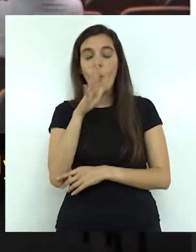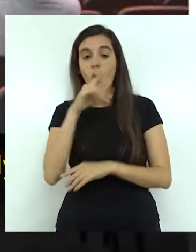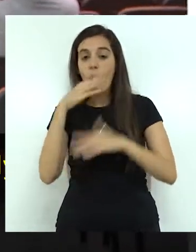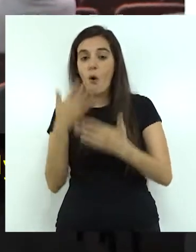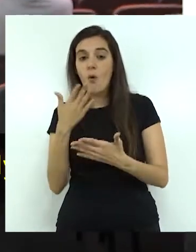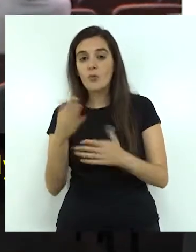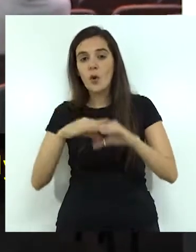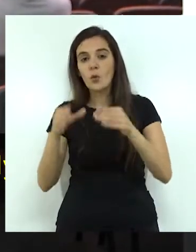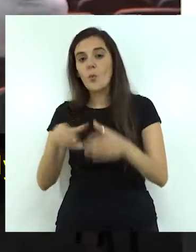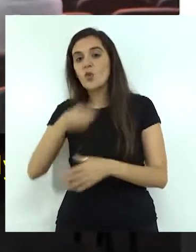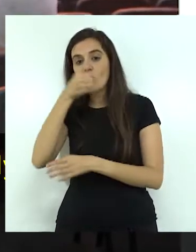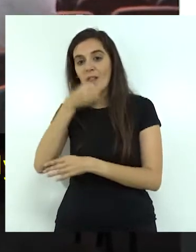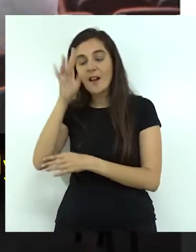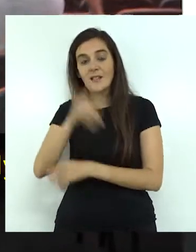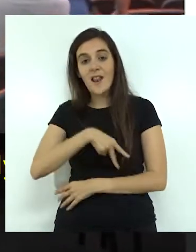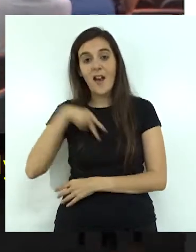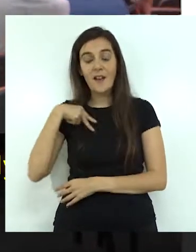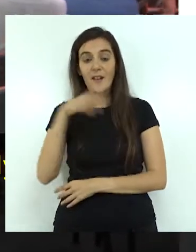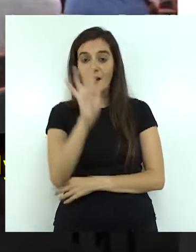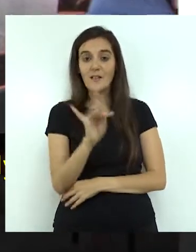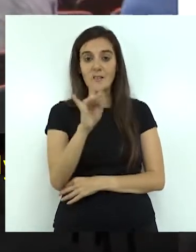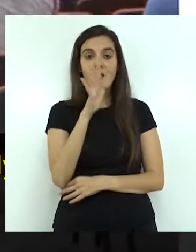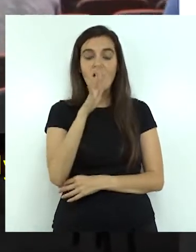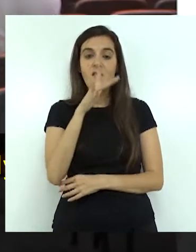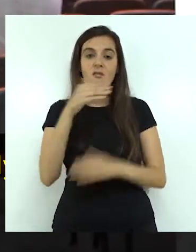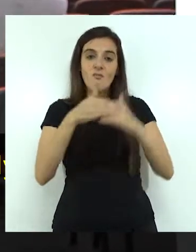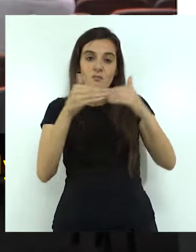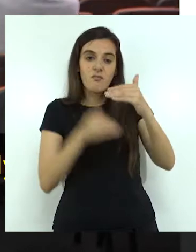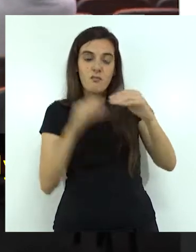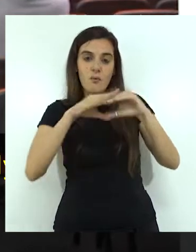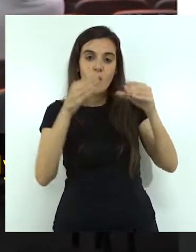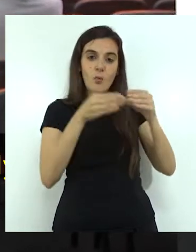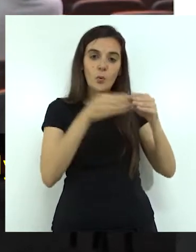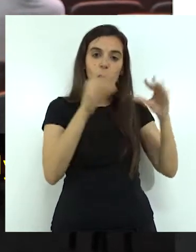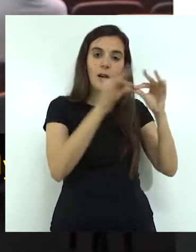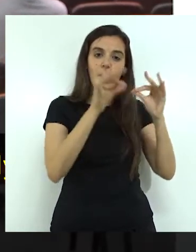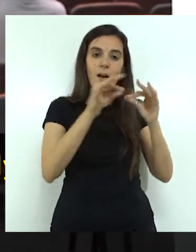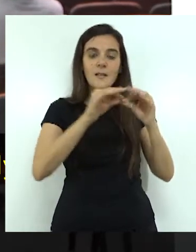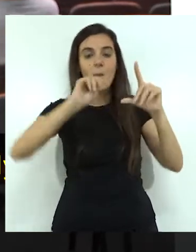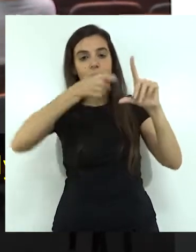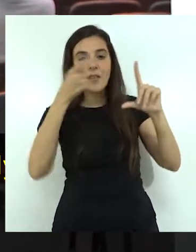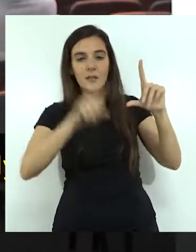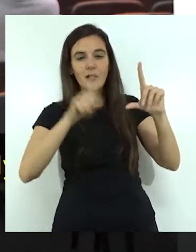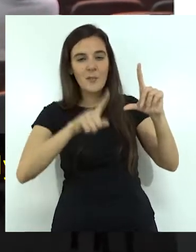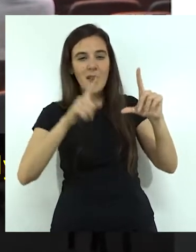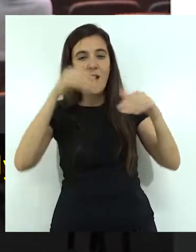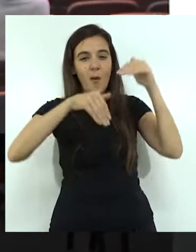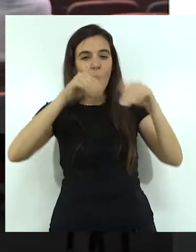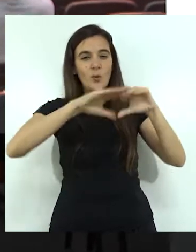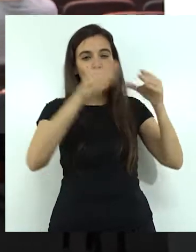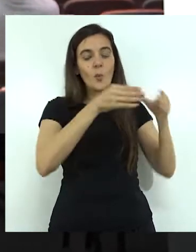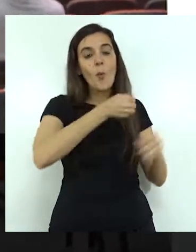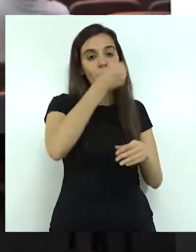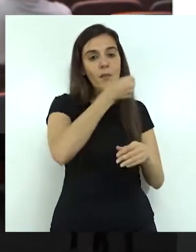las generales se echaron para atrás caballería merece el voto fue al partido socialista claramente